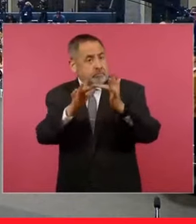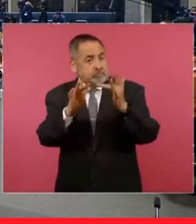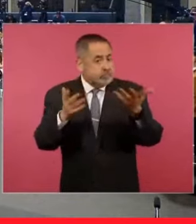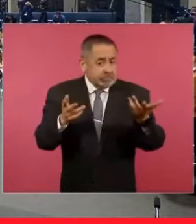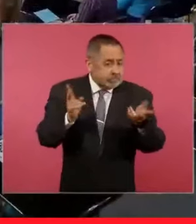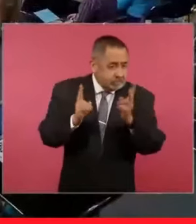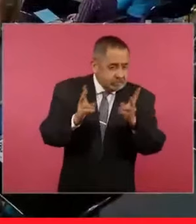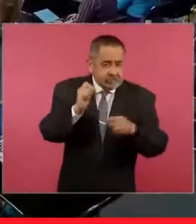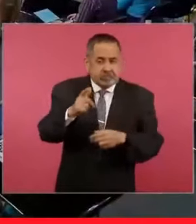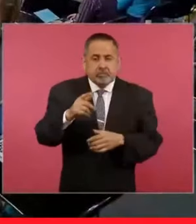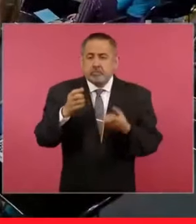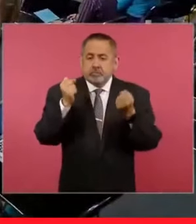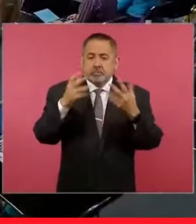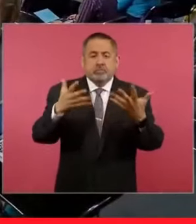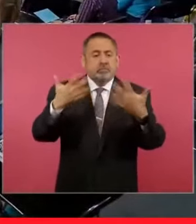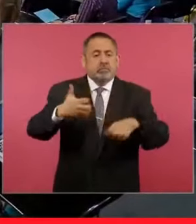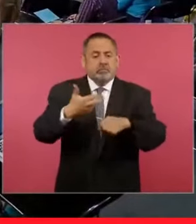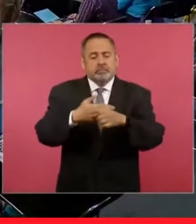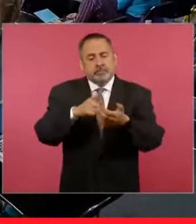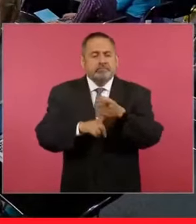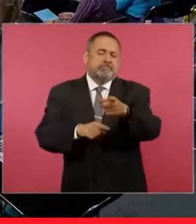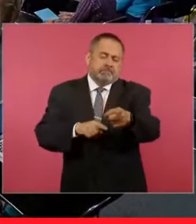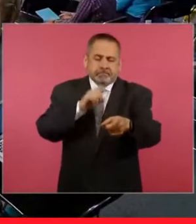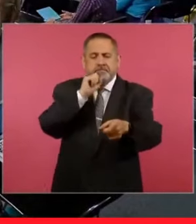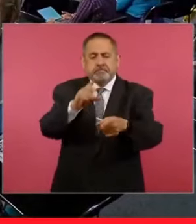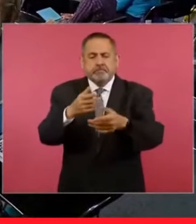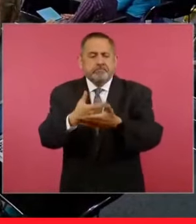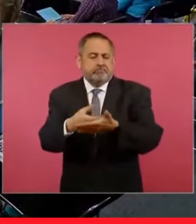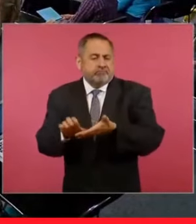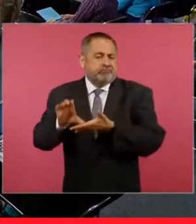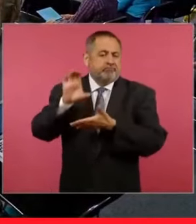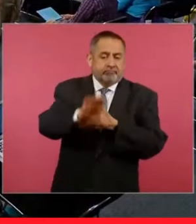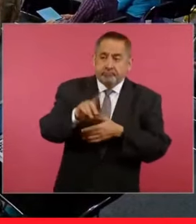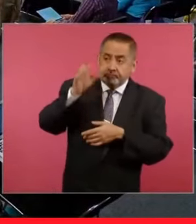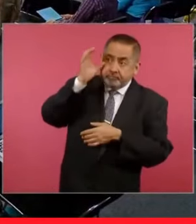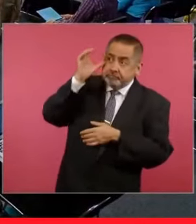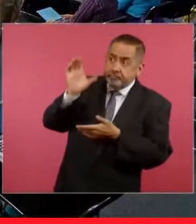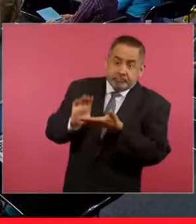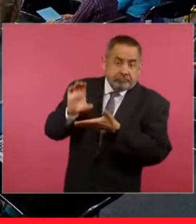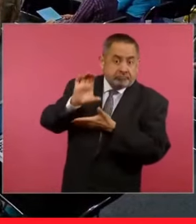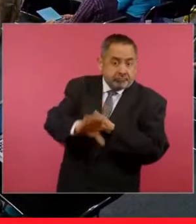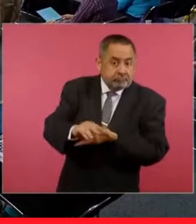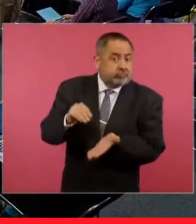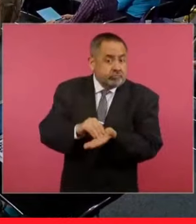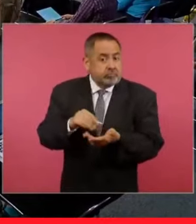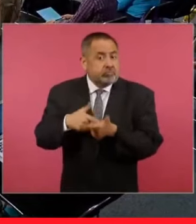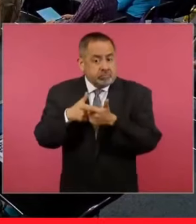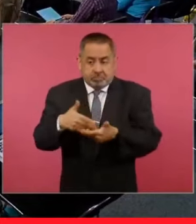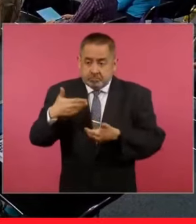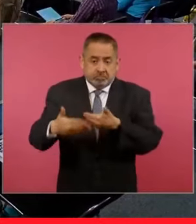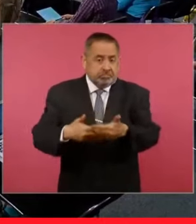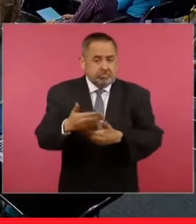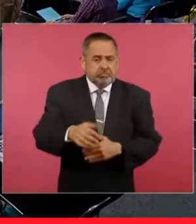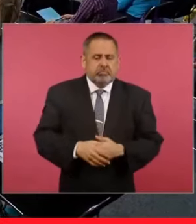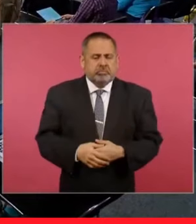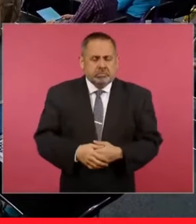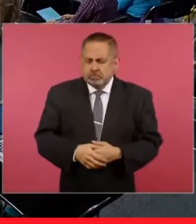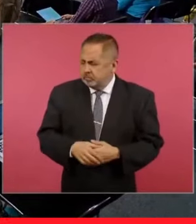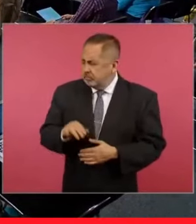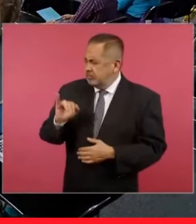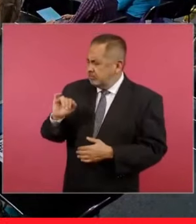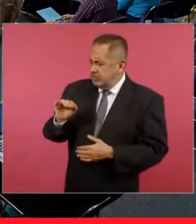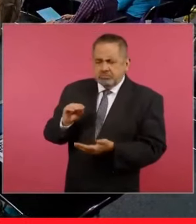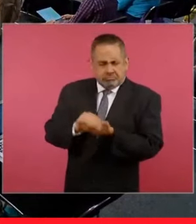que además hay muchas empresas Bueno también la inversión de las empresas chinas en México continuará Y tambi sí Si